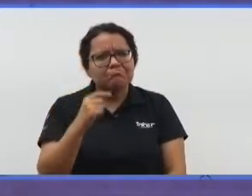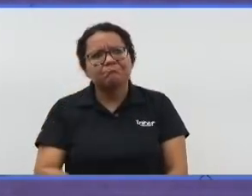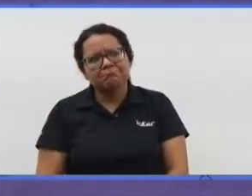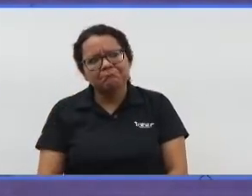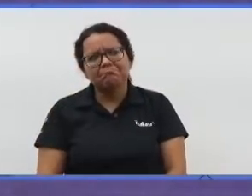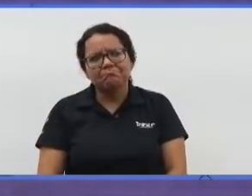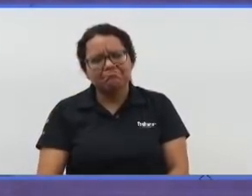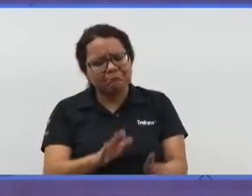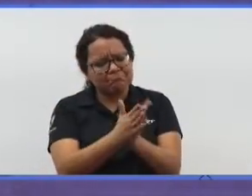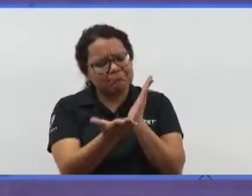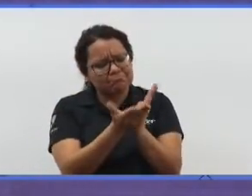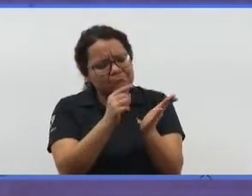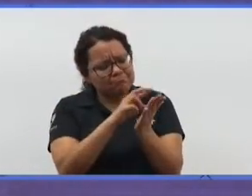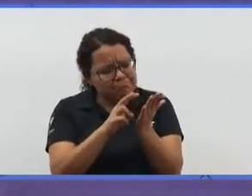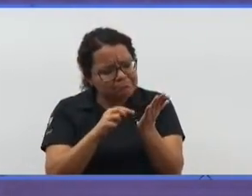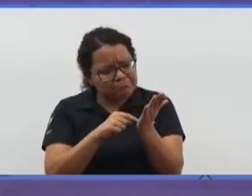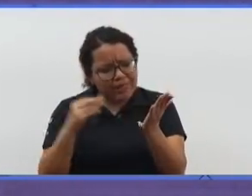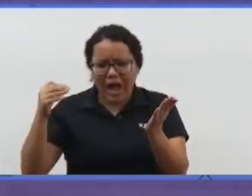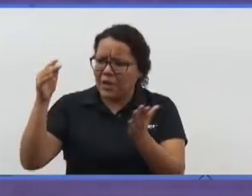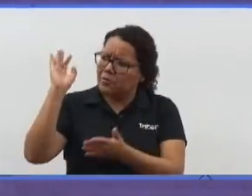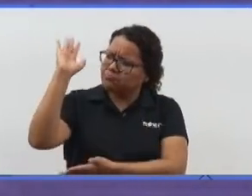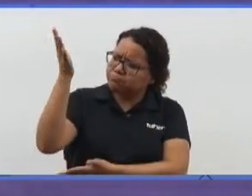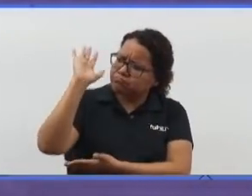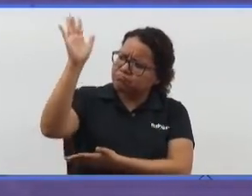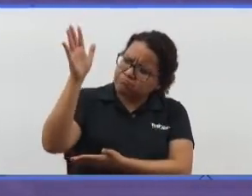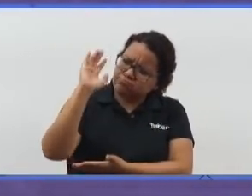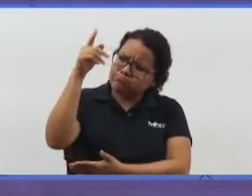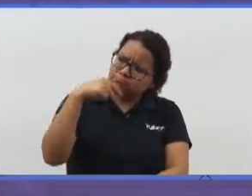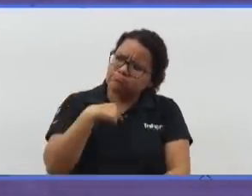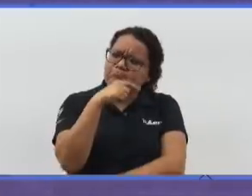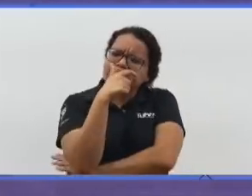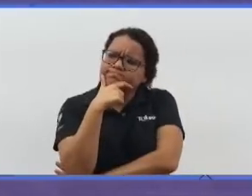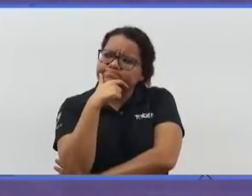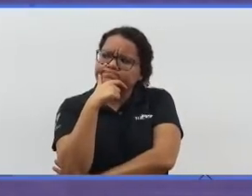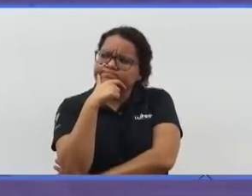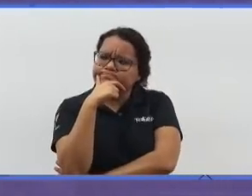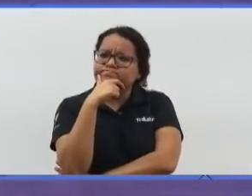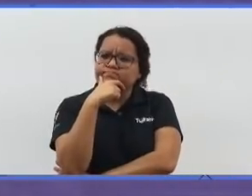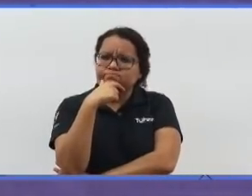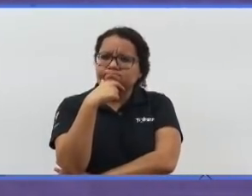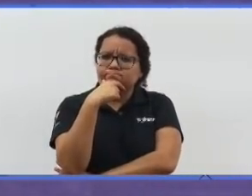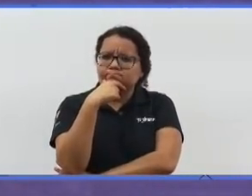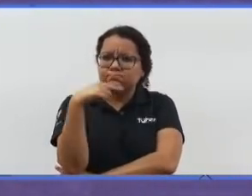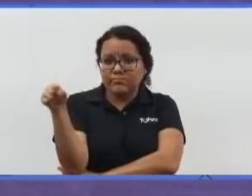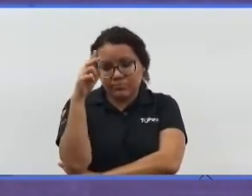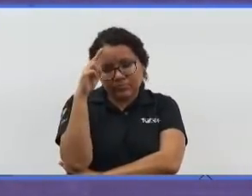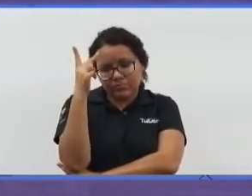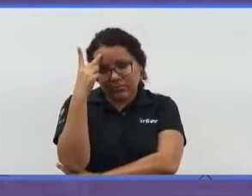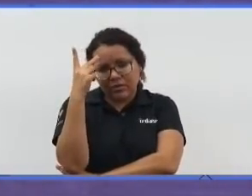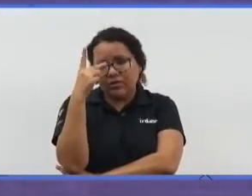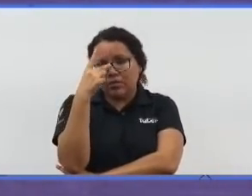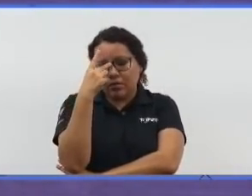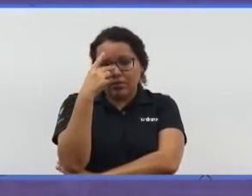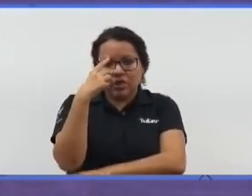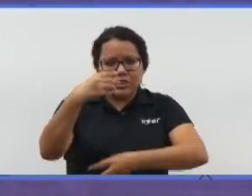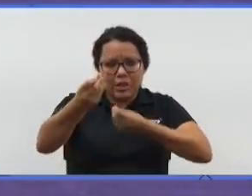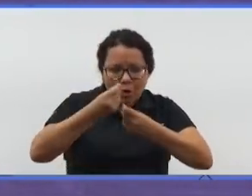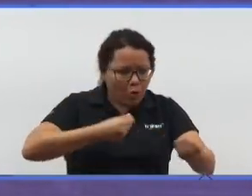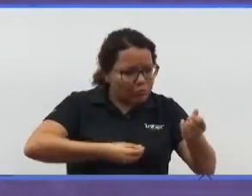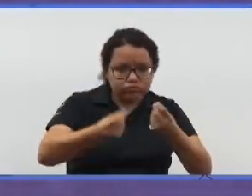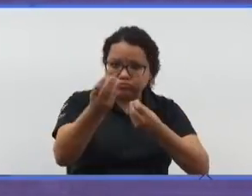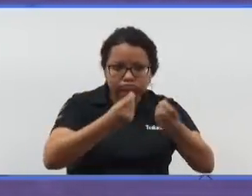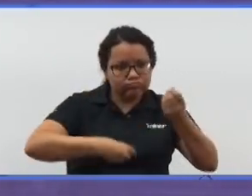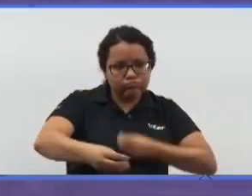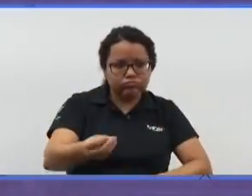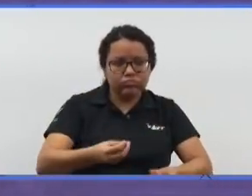de este libro y los años que vamos anunciando el evangelio de cristo es simplemente un modus vivendi un negocio de familia